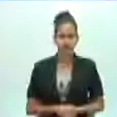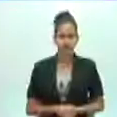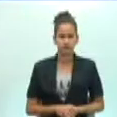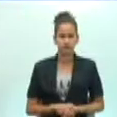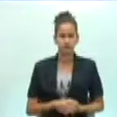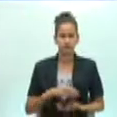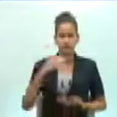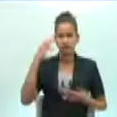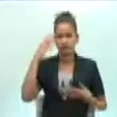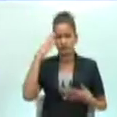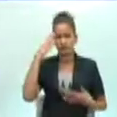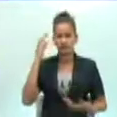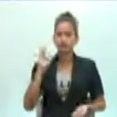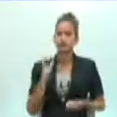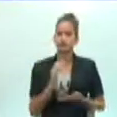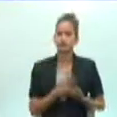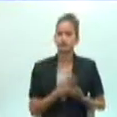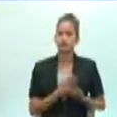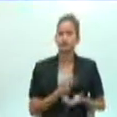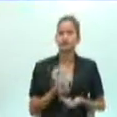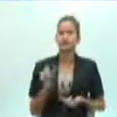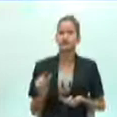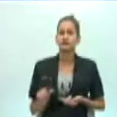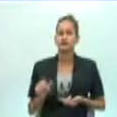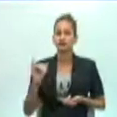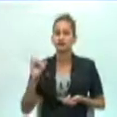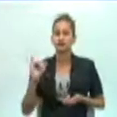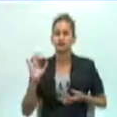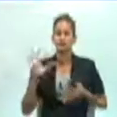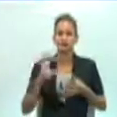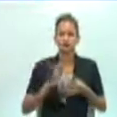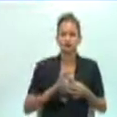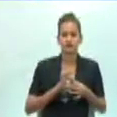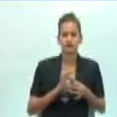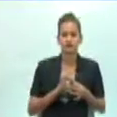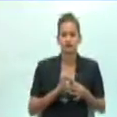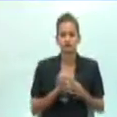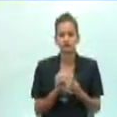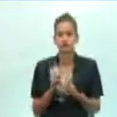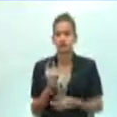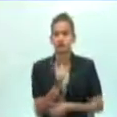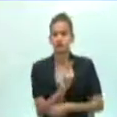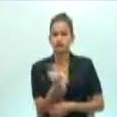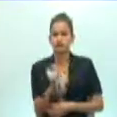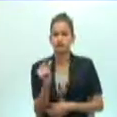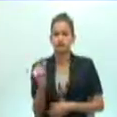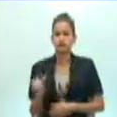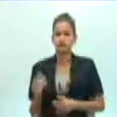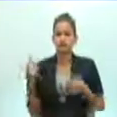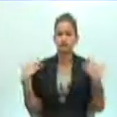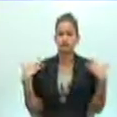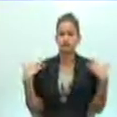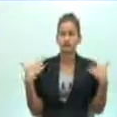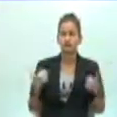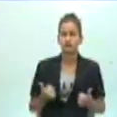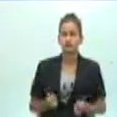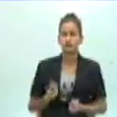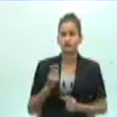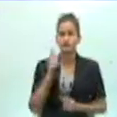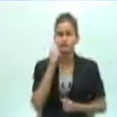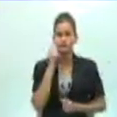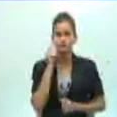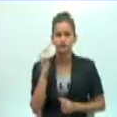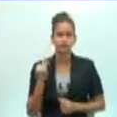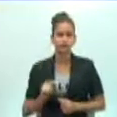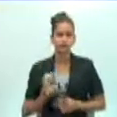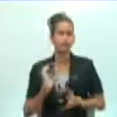Un saludo a los escolares de sexto grado, a docentes y directivos que nos acompañan y a la familia que siempre